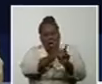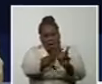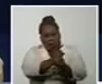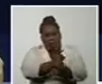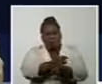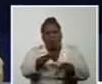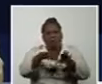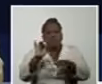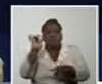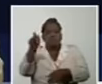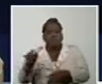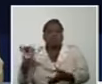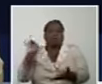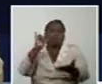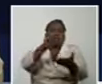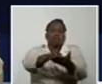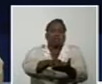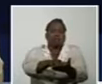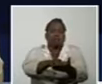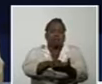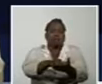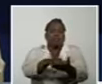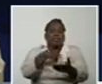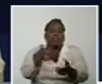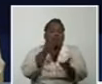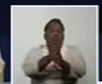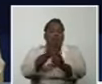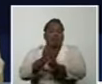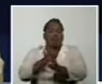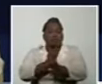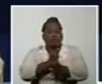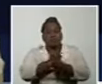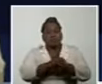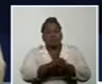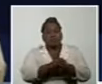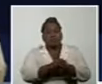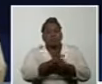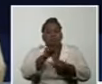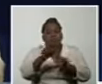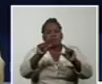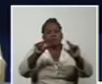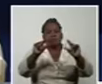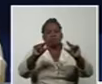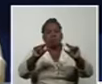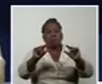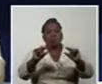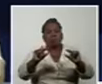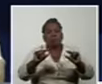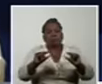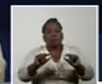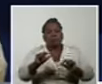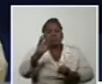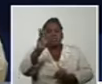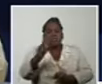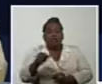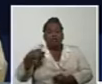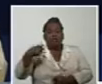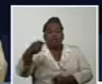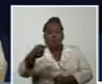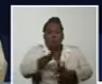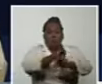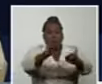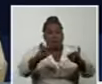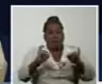viajeros, y esto es algo que ha ido disminuyendo. Por lo tanto, en la cifra que damos todos los días de